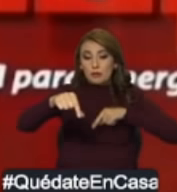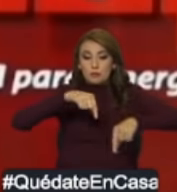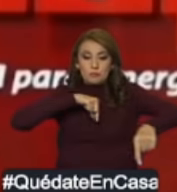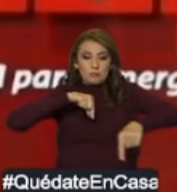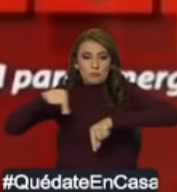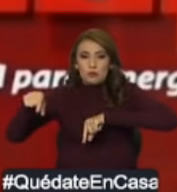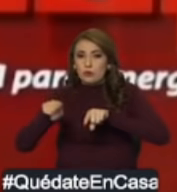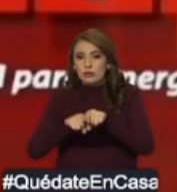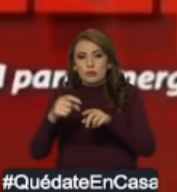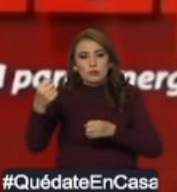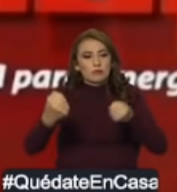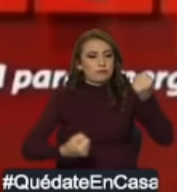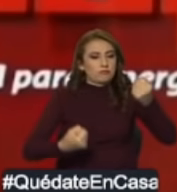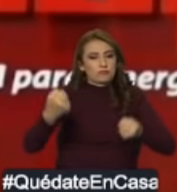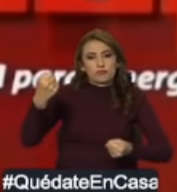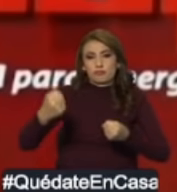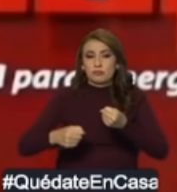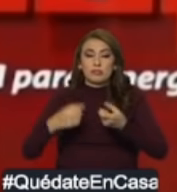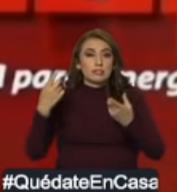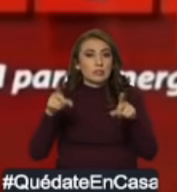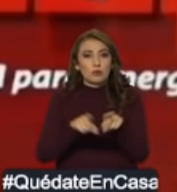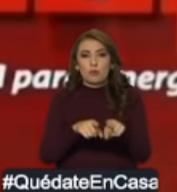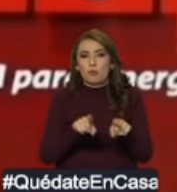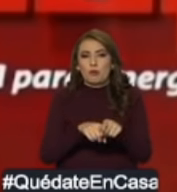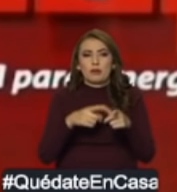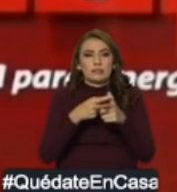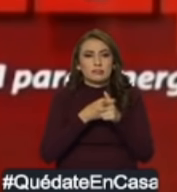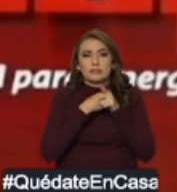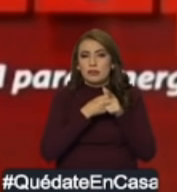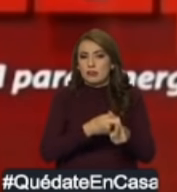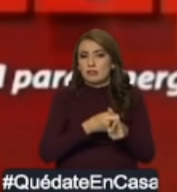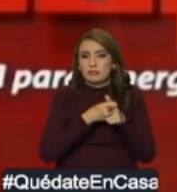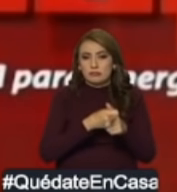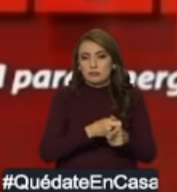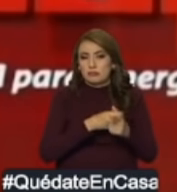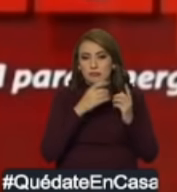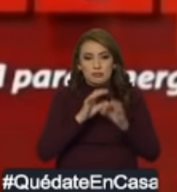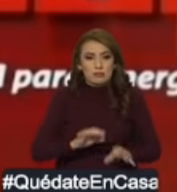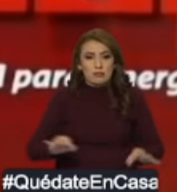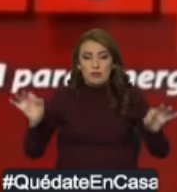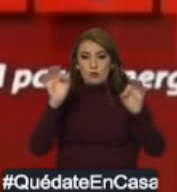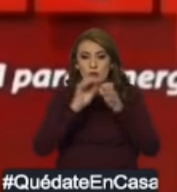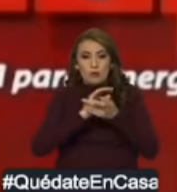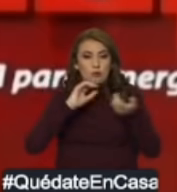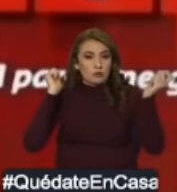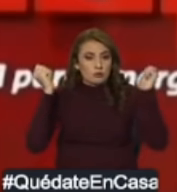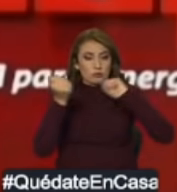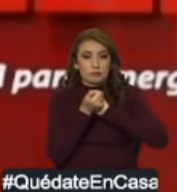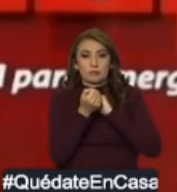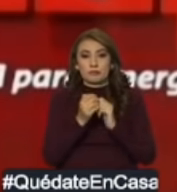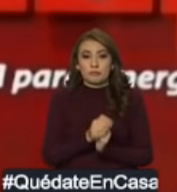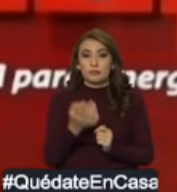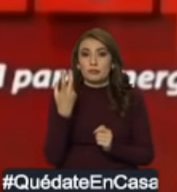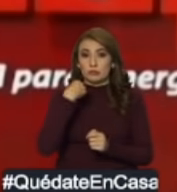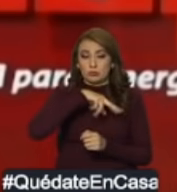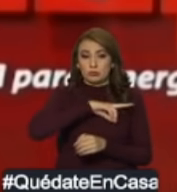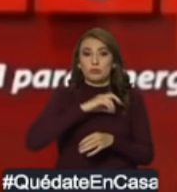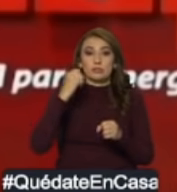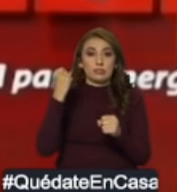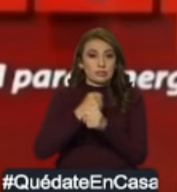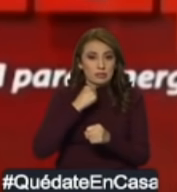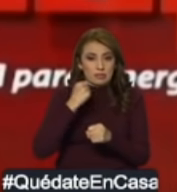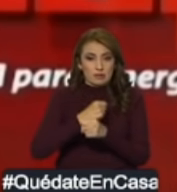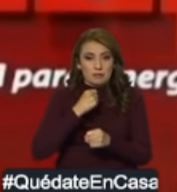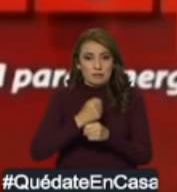restringida, pero ojo que estas consideraciones se hacen con otro nivel de movilidad. Estamos trabajando para